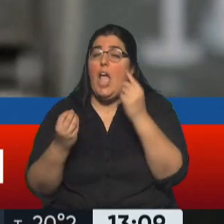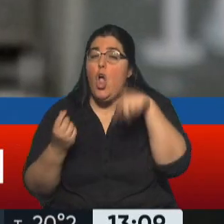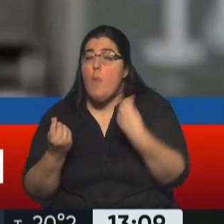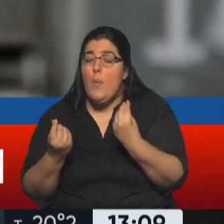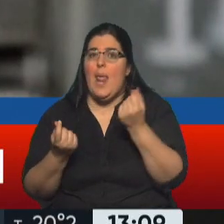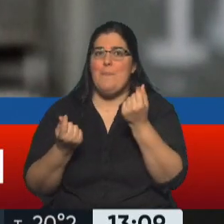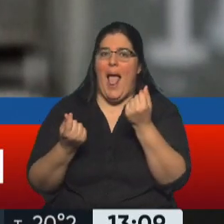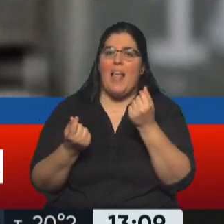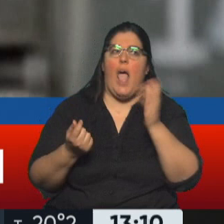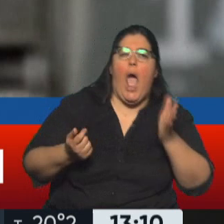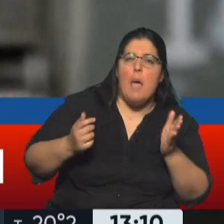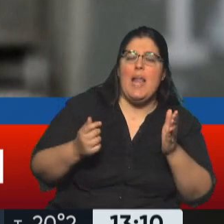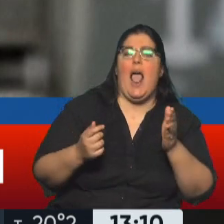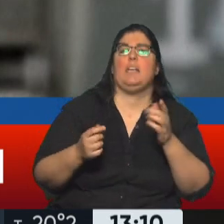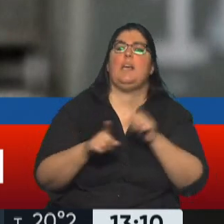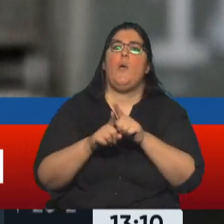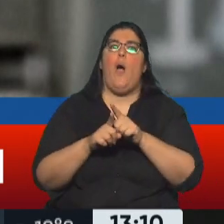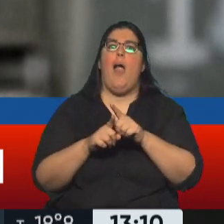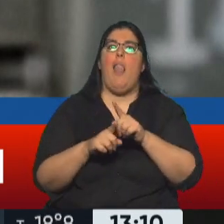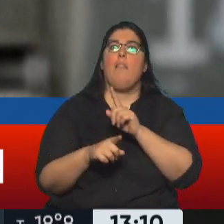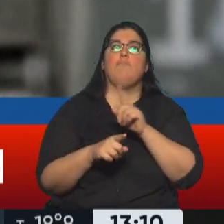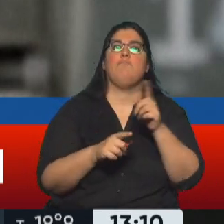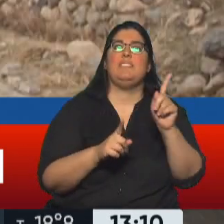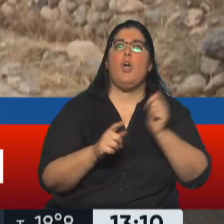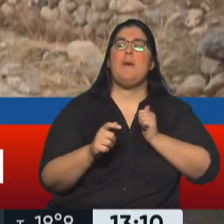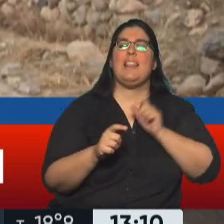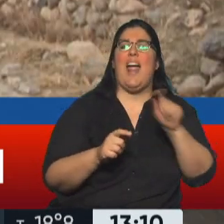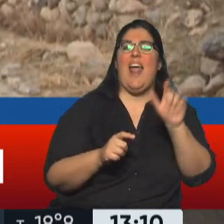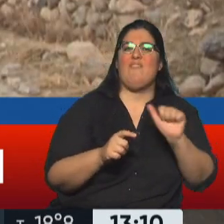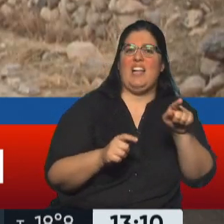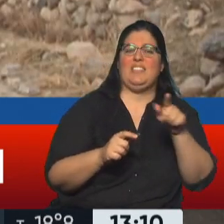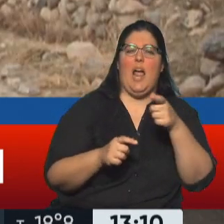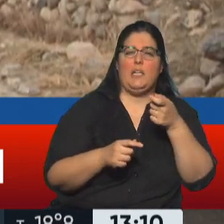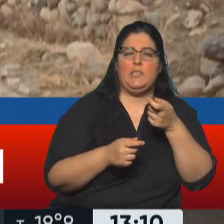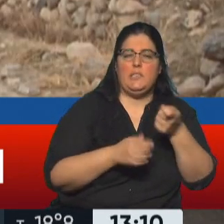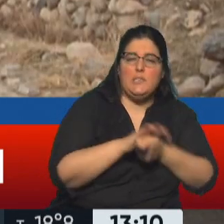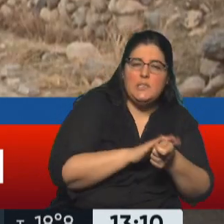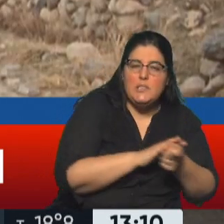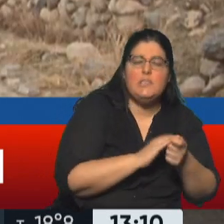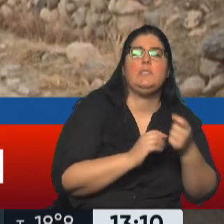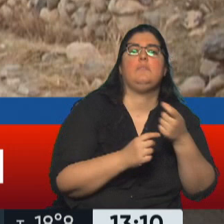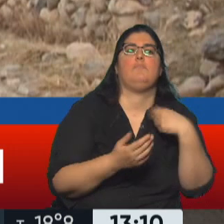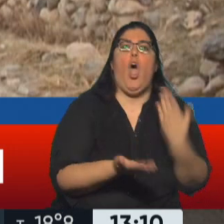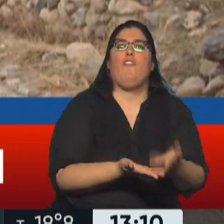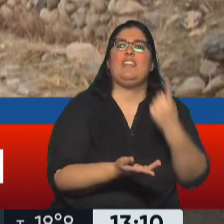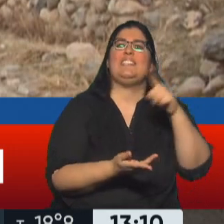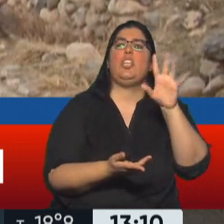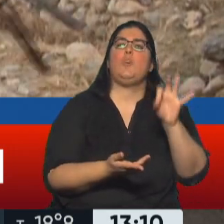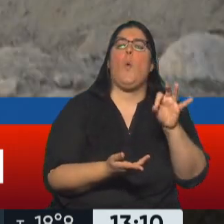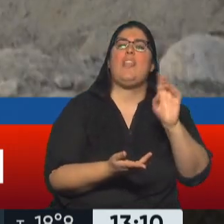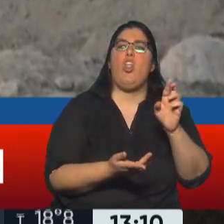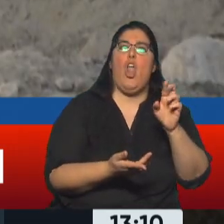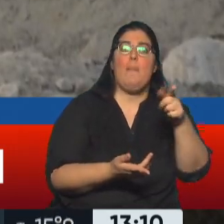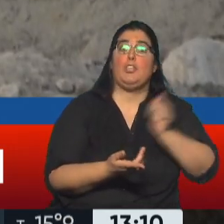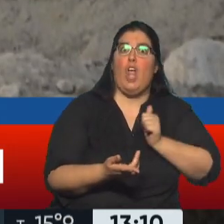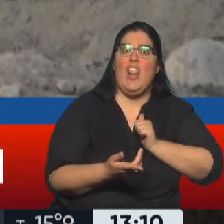amenazas las rendiciones de las fuerzas del gobierno acantonadas en las provincias, ofreciendo hasta $150 a cada soldado